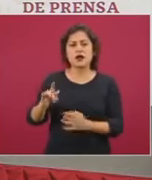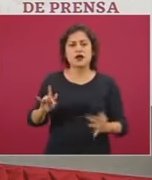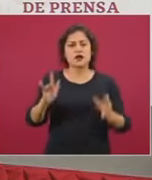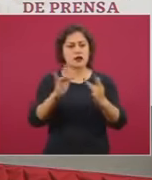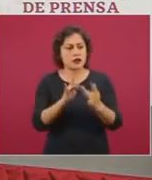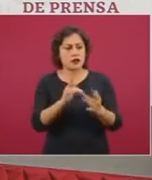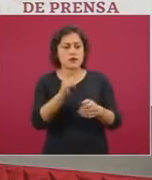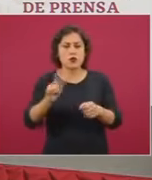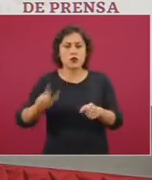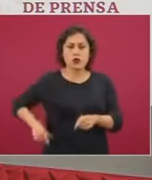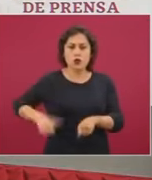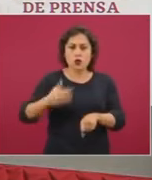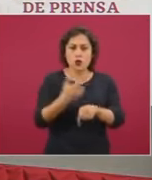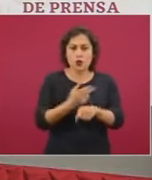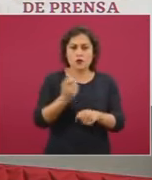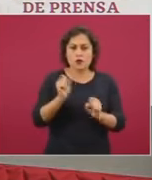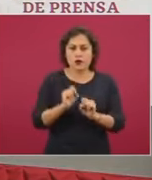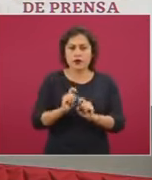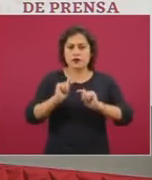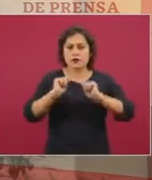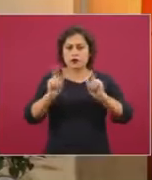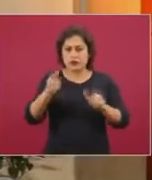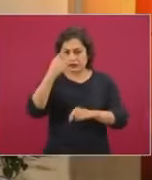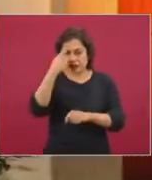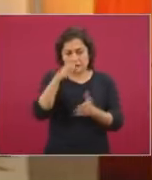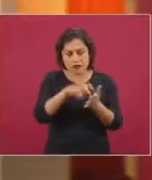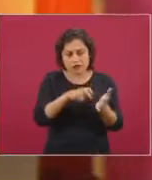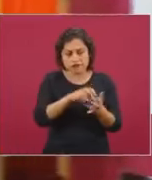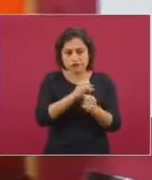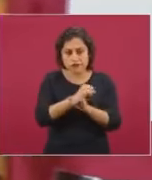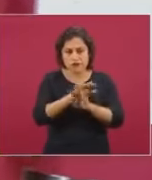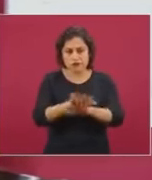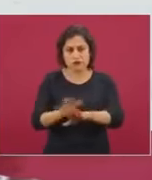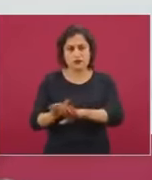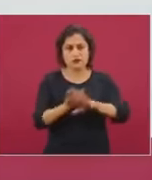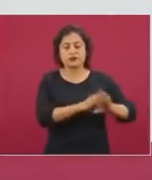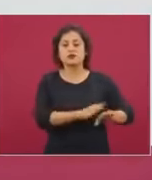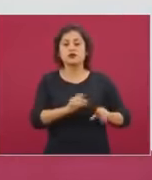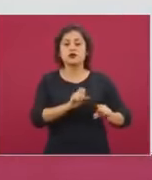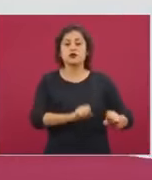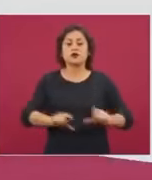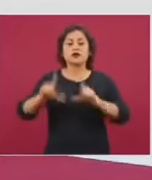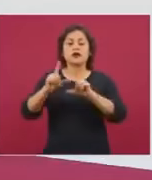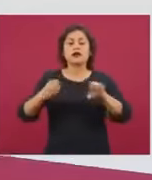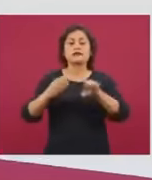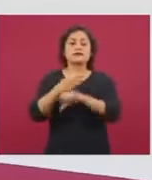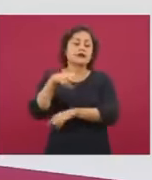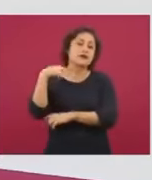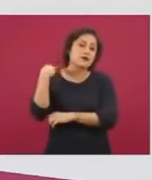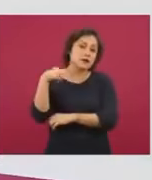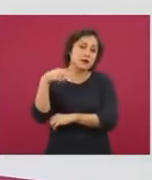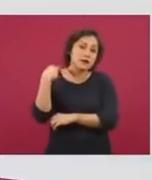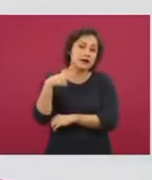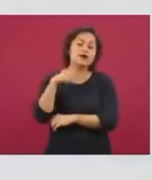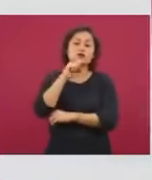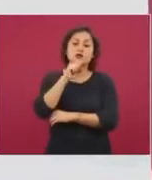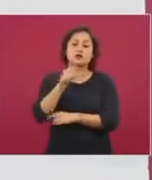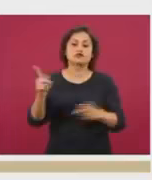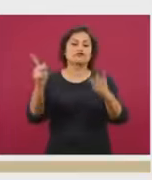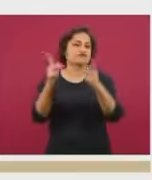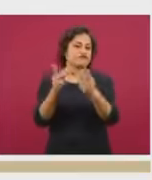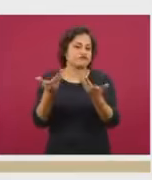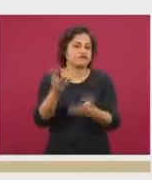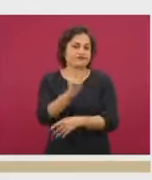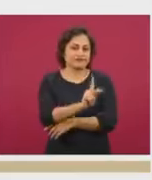mejorar sus datos. La siguiente. Veracruz, una curva muy parecida, donde también hay un incremento, un descenso y